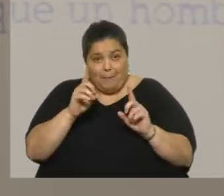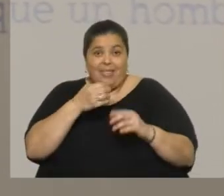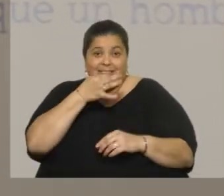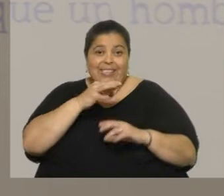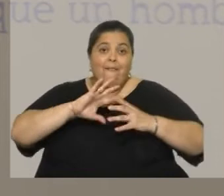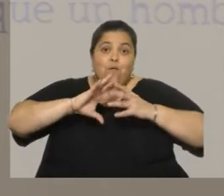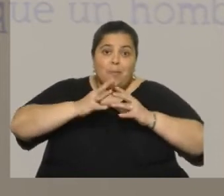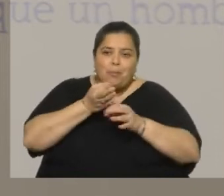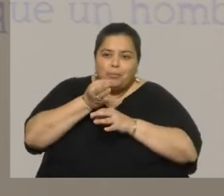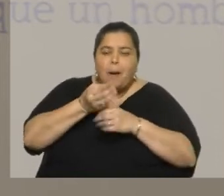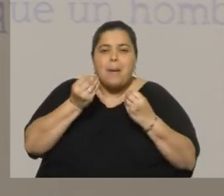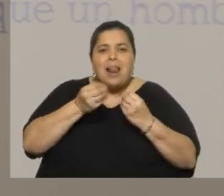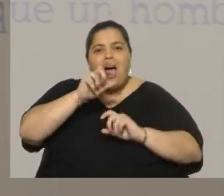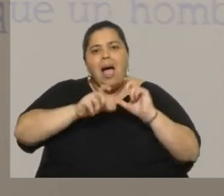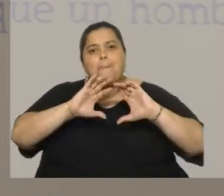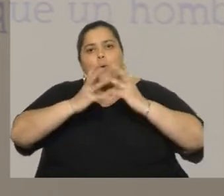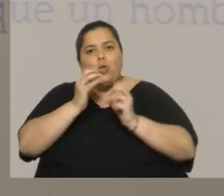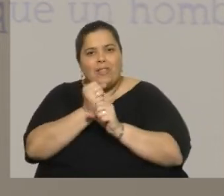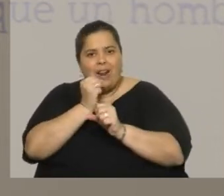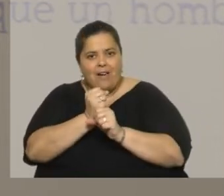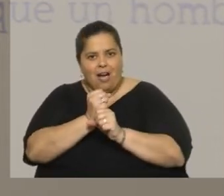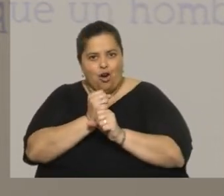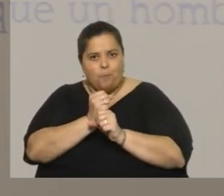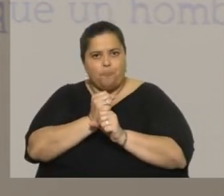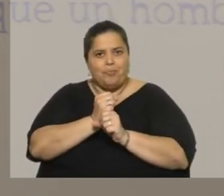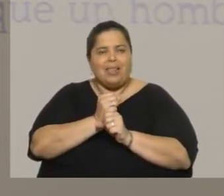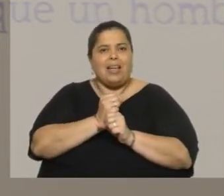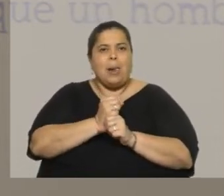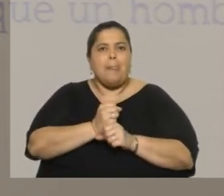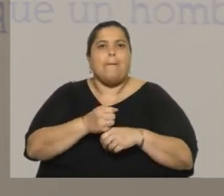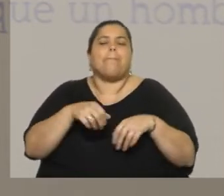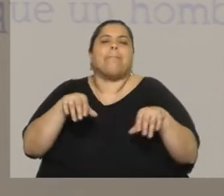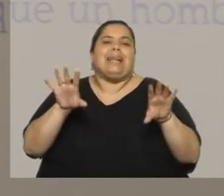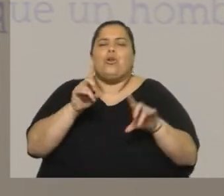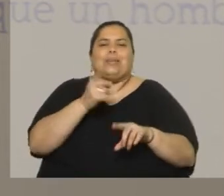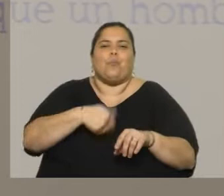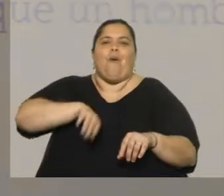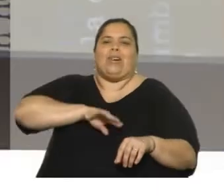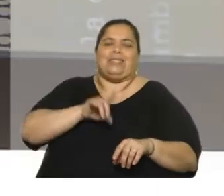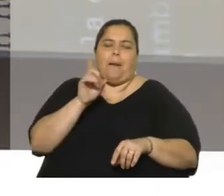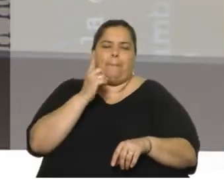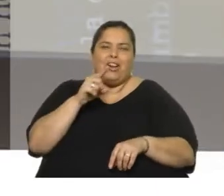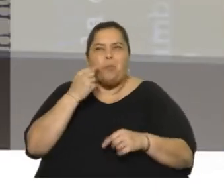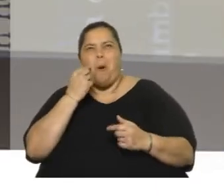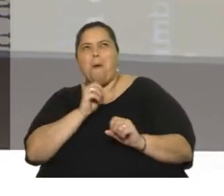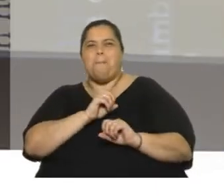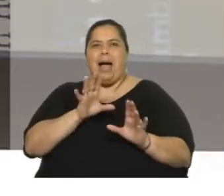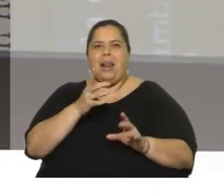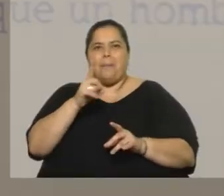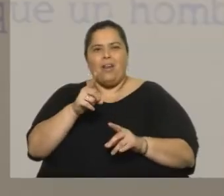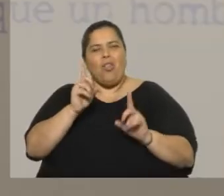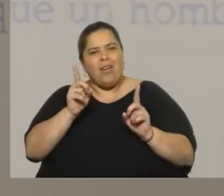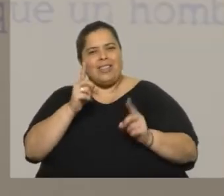ese planteo suena incluso, no ofensivo, pero está mal visto, ¿no? Que se forme para el mundo del trabajo. Y la UTEC también forma